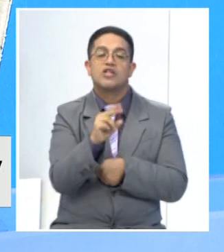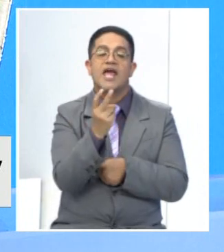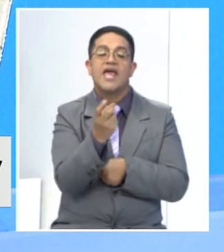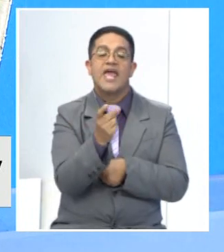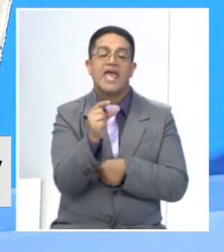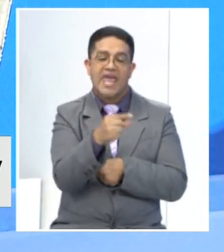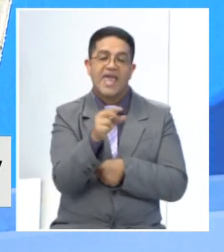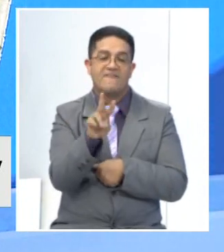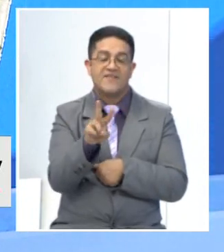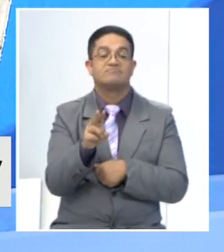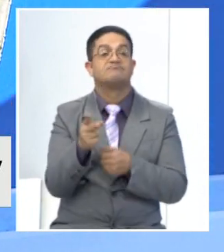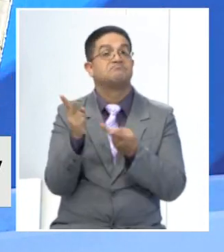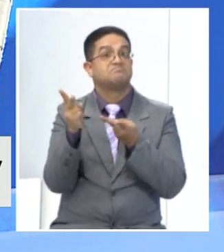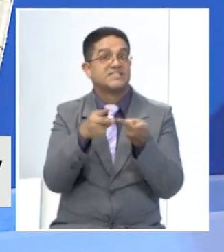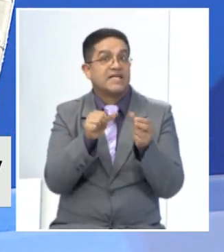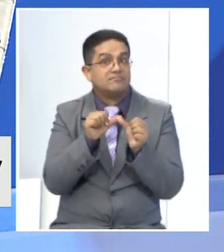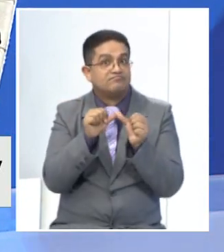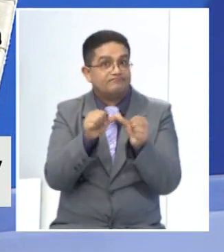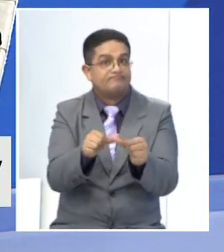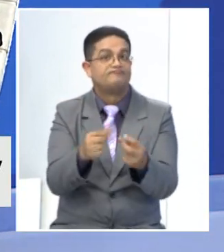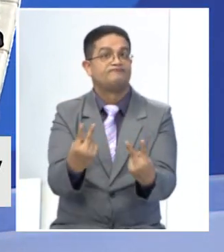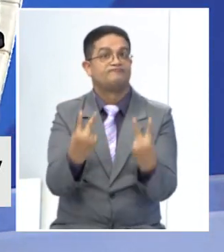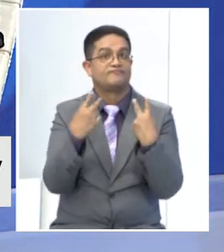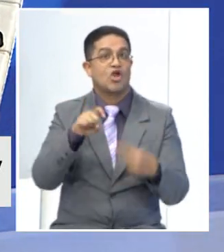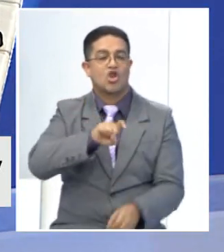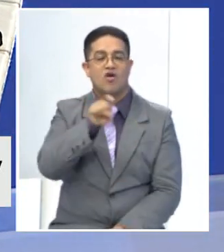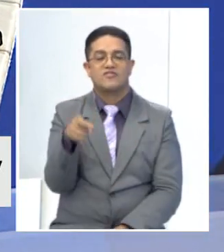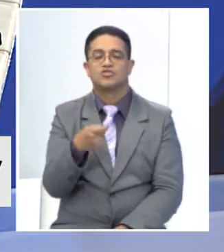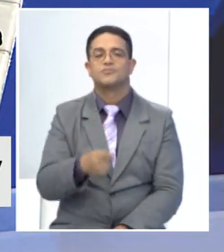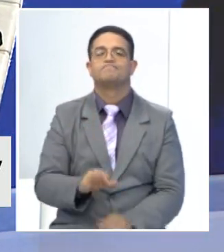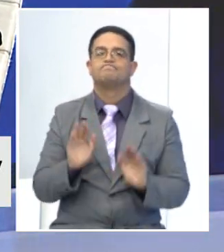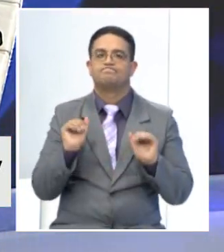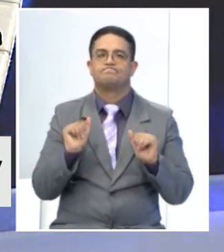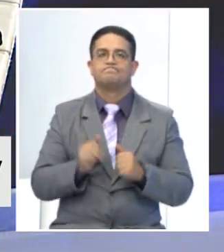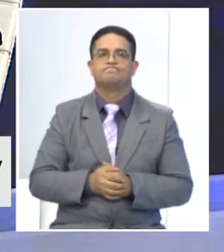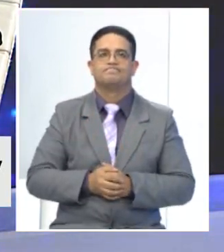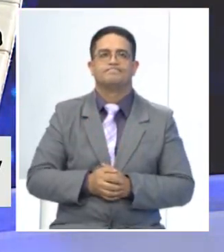por supuesto, es a que continúen en sintonía de Globovisión.